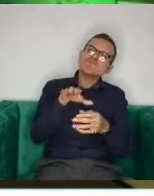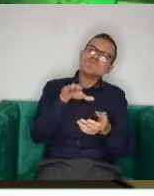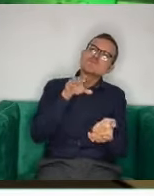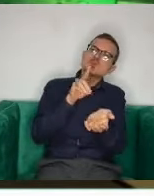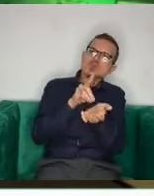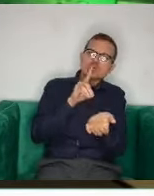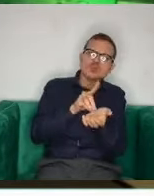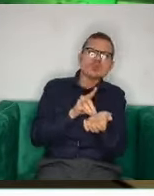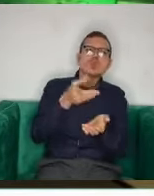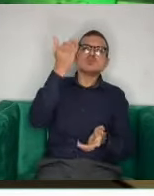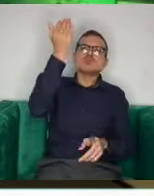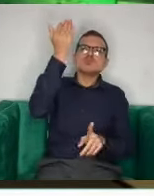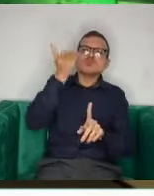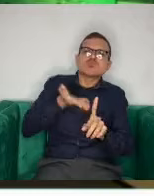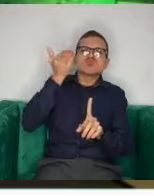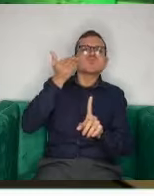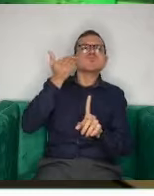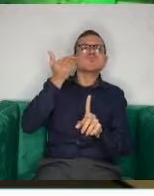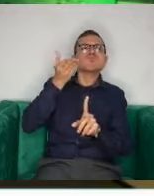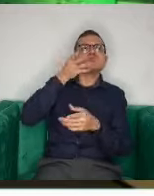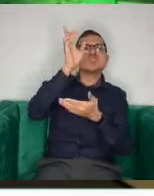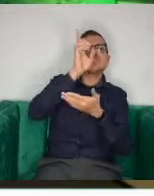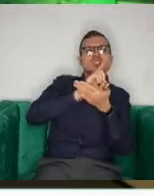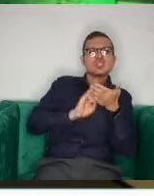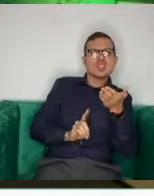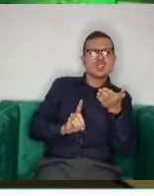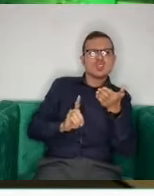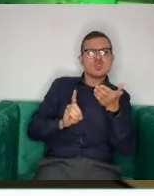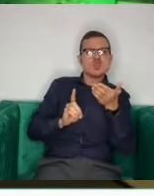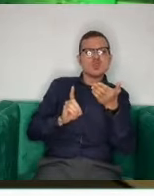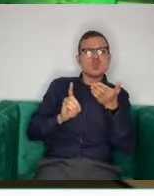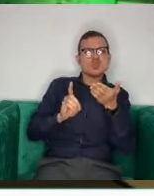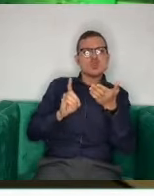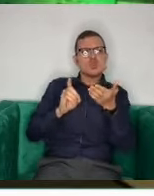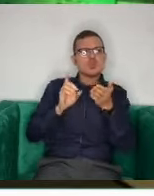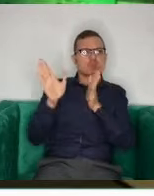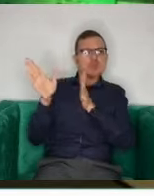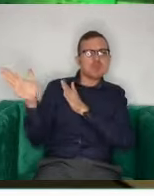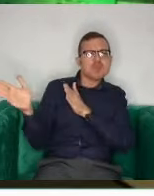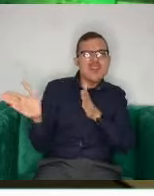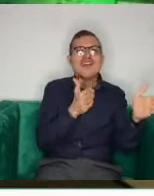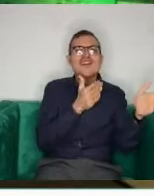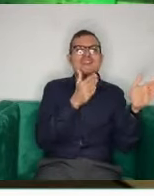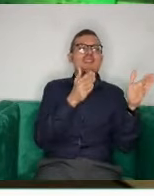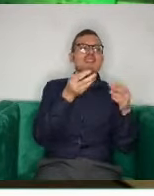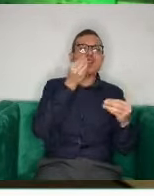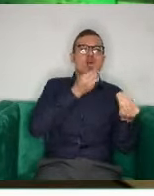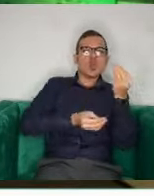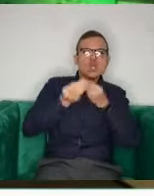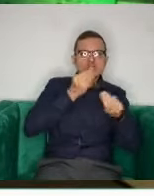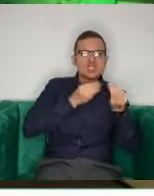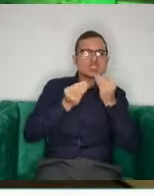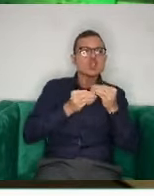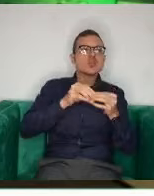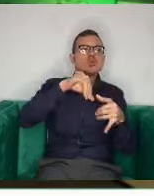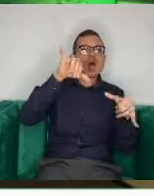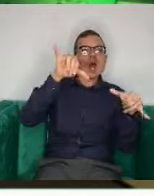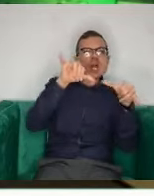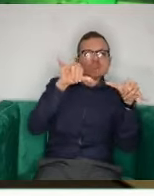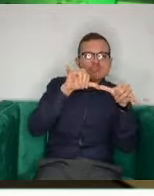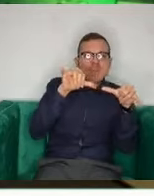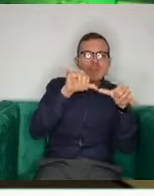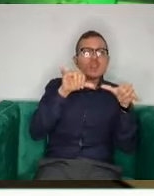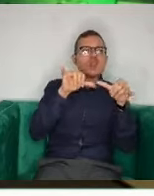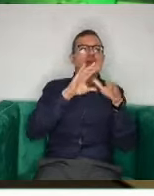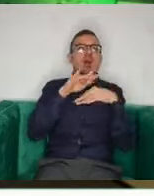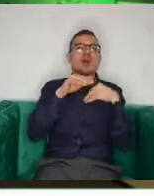poder diseñar ese plan? Múltiples factores, desde la estatura, la edad, el sexo, el